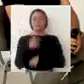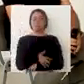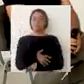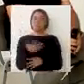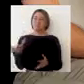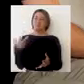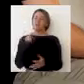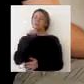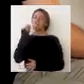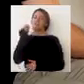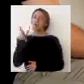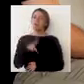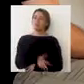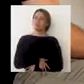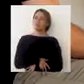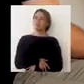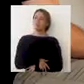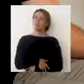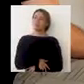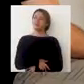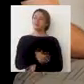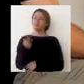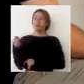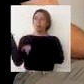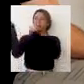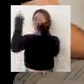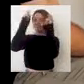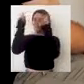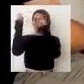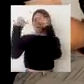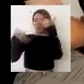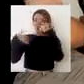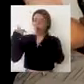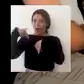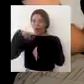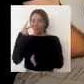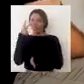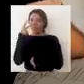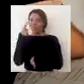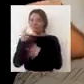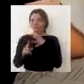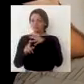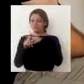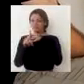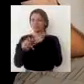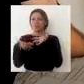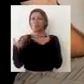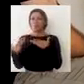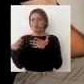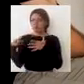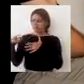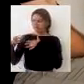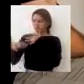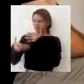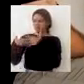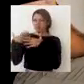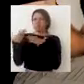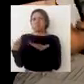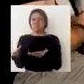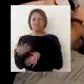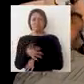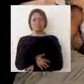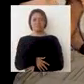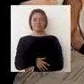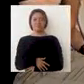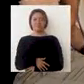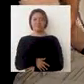¿de dónde sale el juego de rol en Pereira? ¿Cómo es que surge, llegamos a este punto de tener clubes de juego